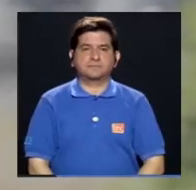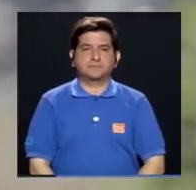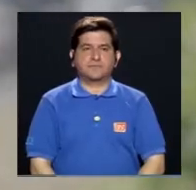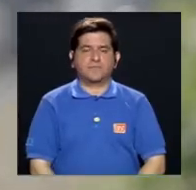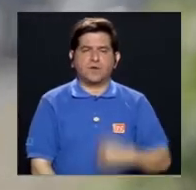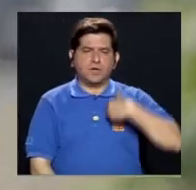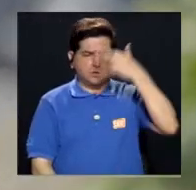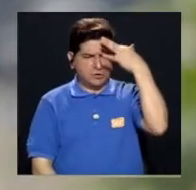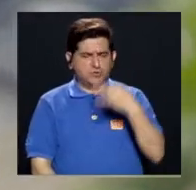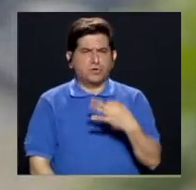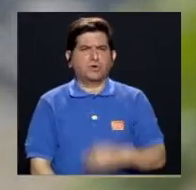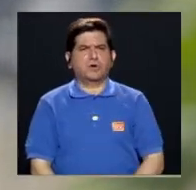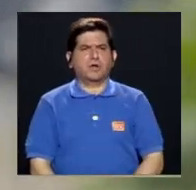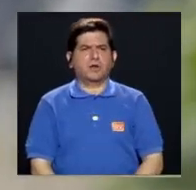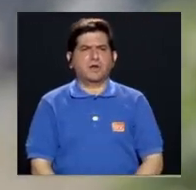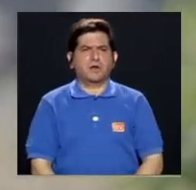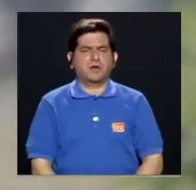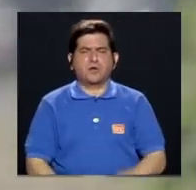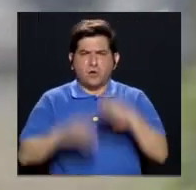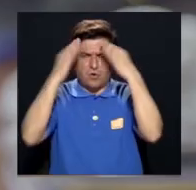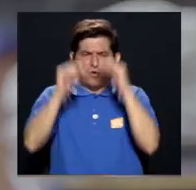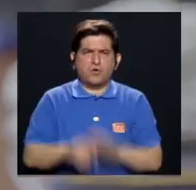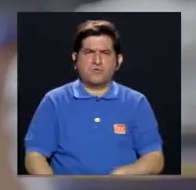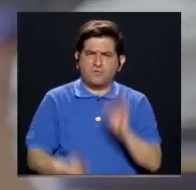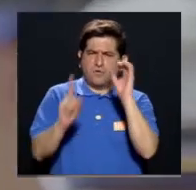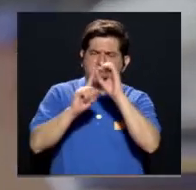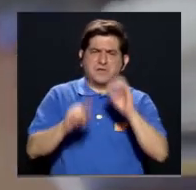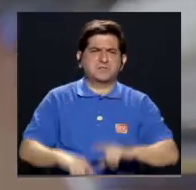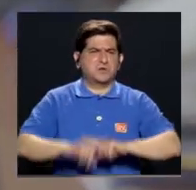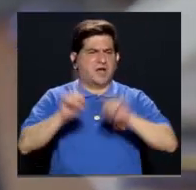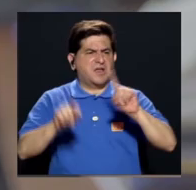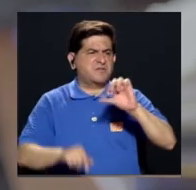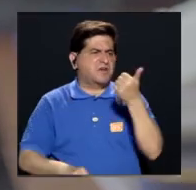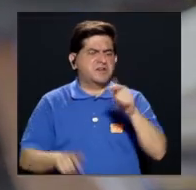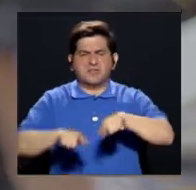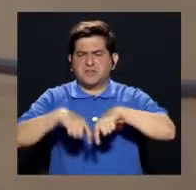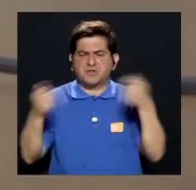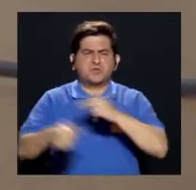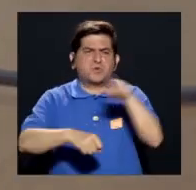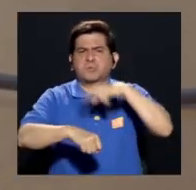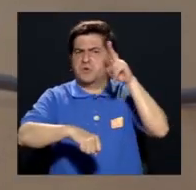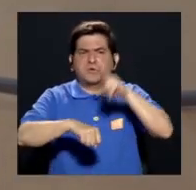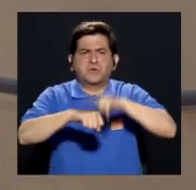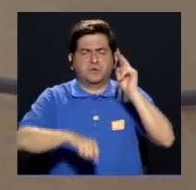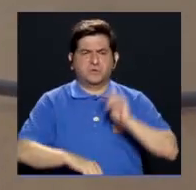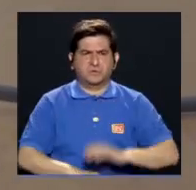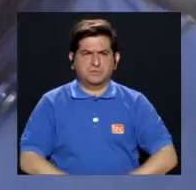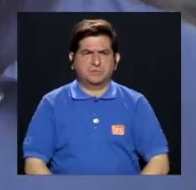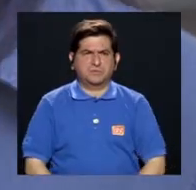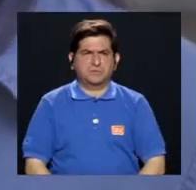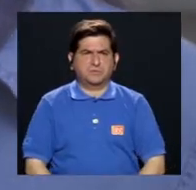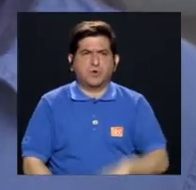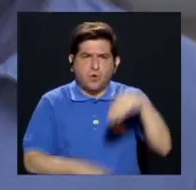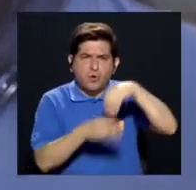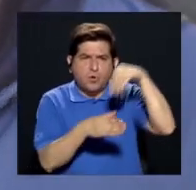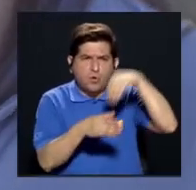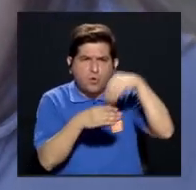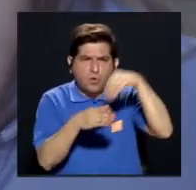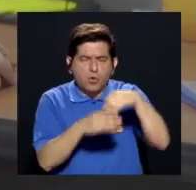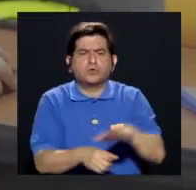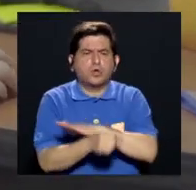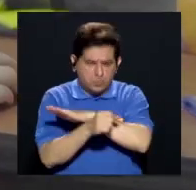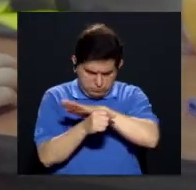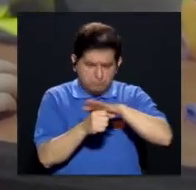Para mí es como una fuente muy objetiva de información, a diferencia de otros periódicos nacionales. Tiene un contenido